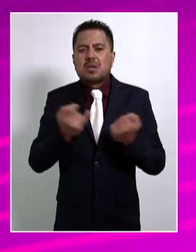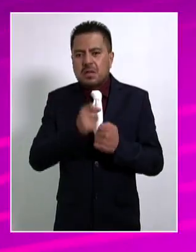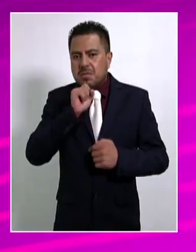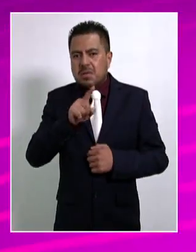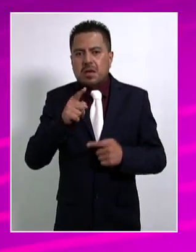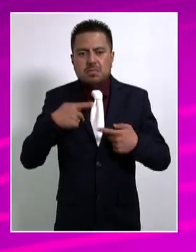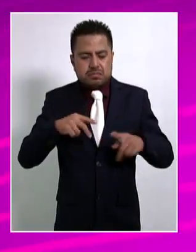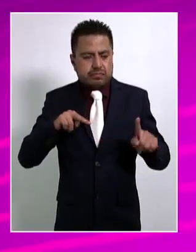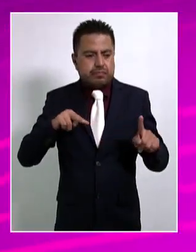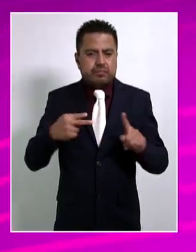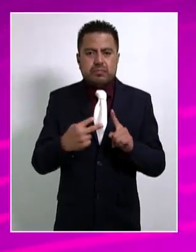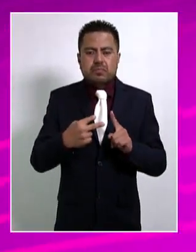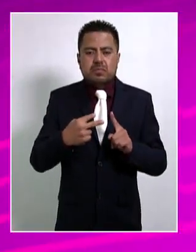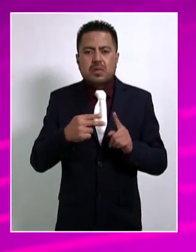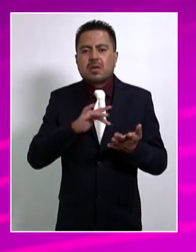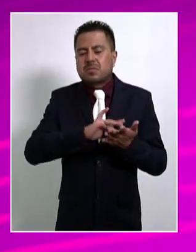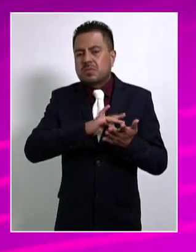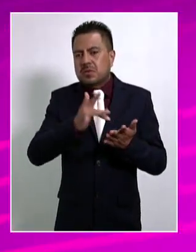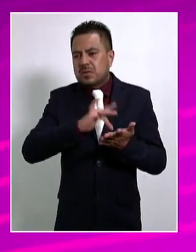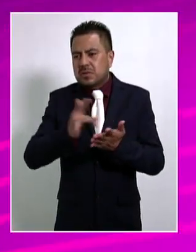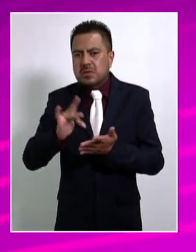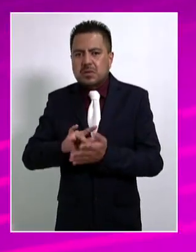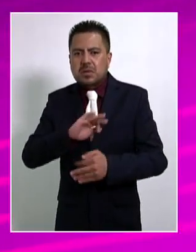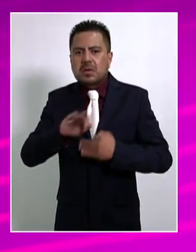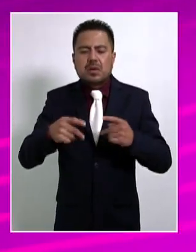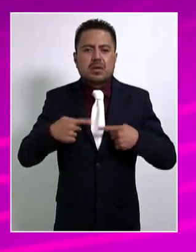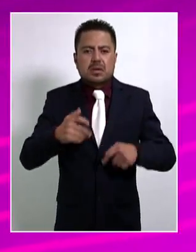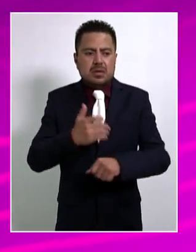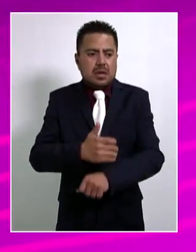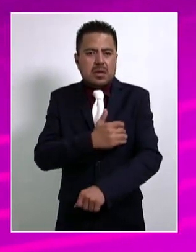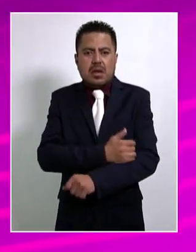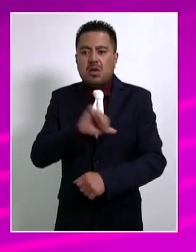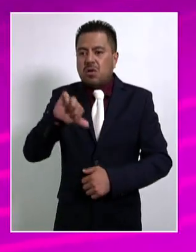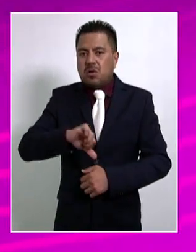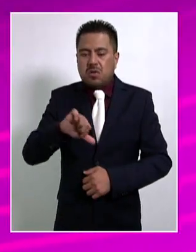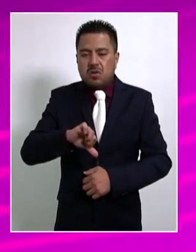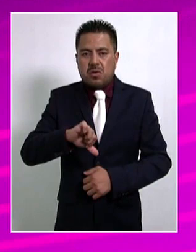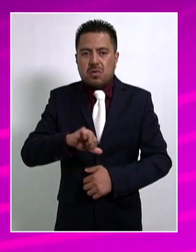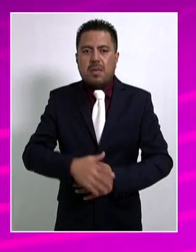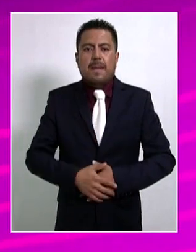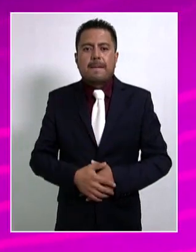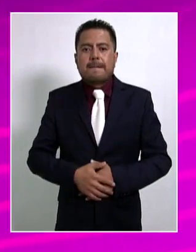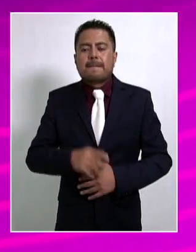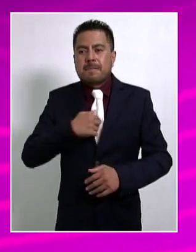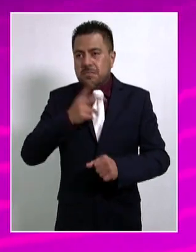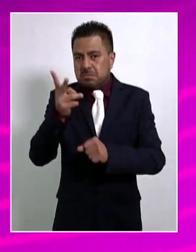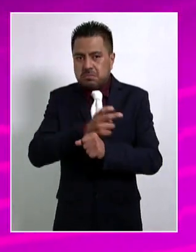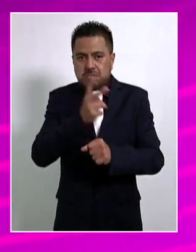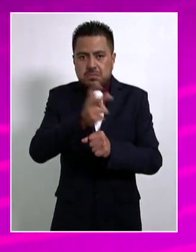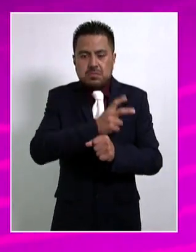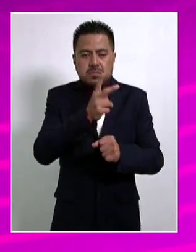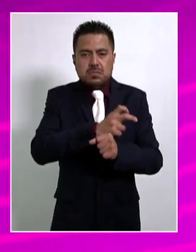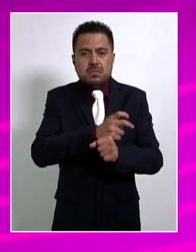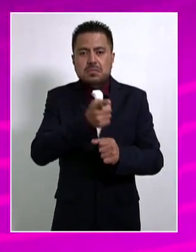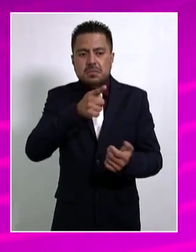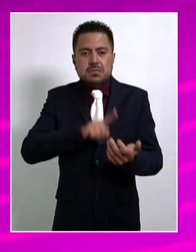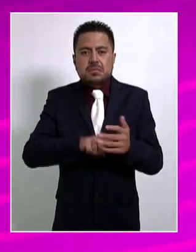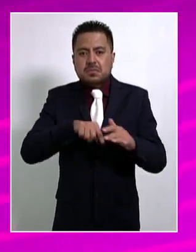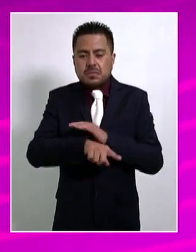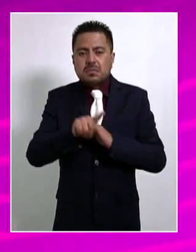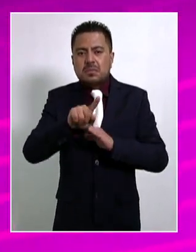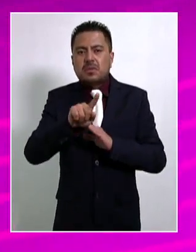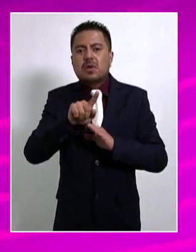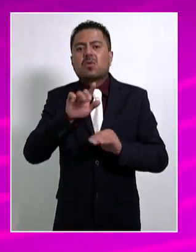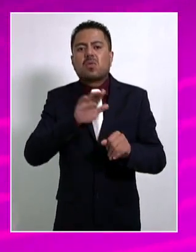sus perspectivas. Muchas gracias a ustedes por acompañarnos el día de hoy. Y los invito a que entren a la página